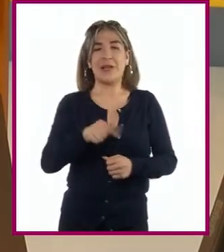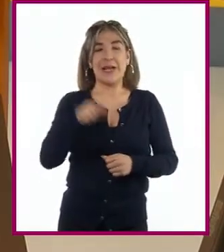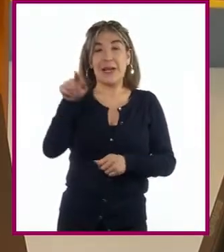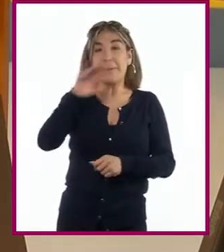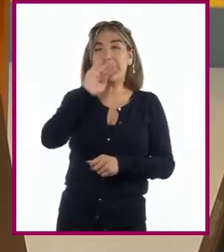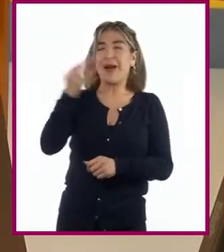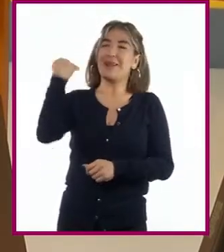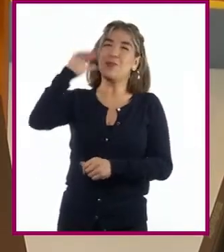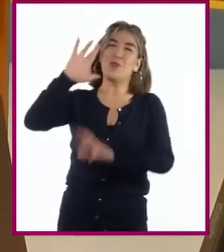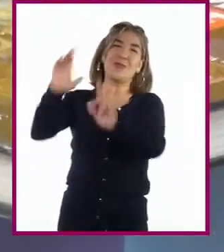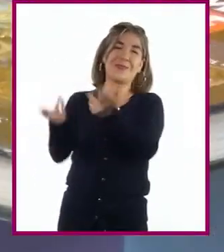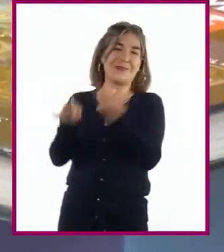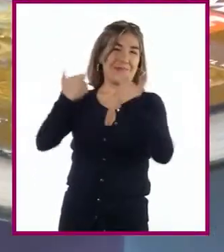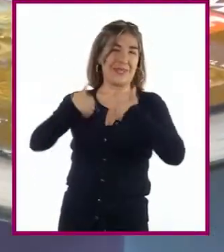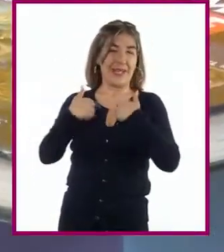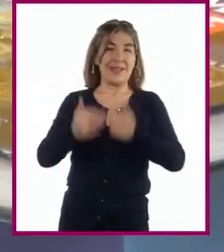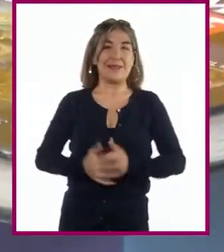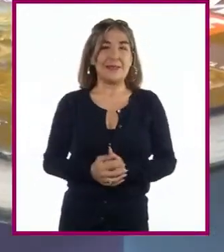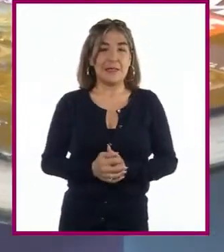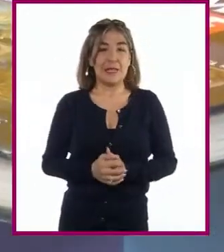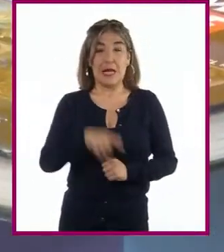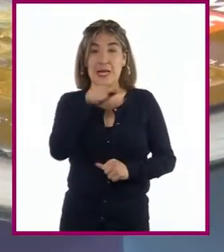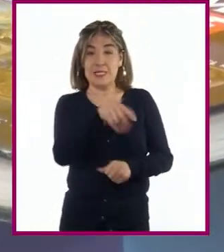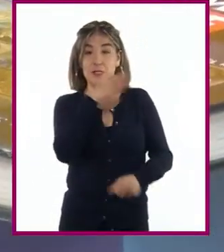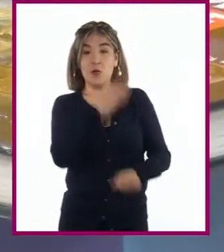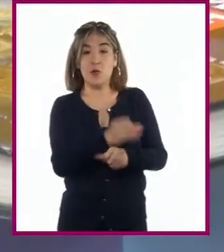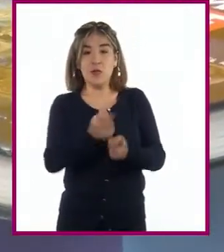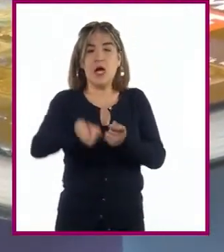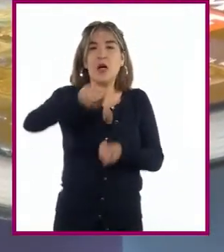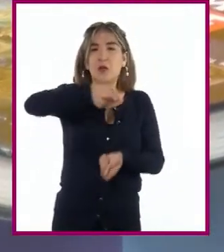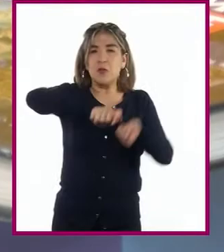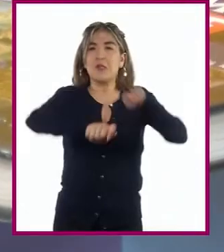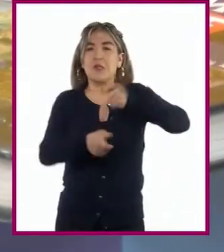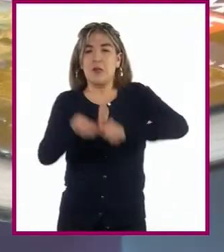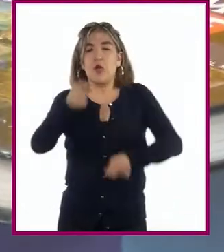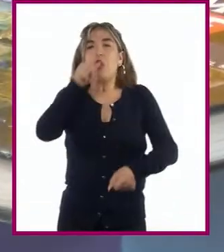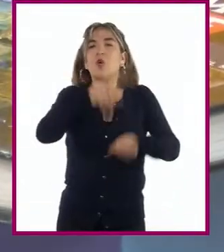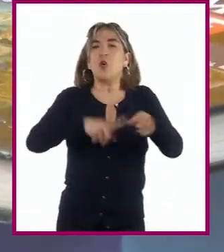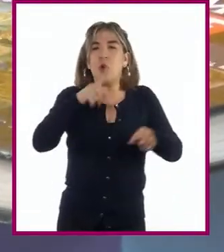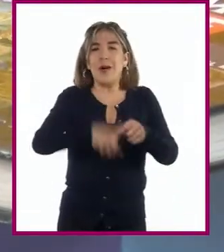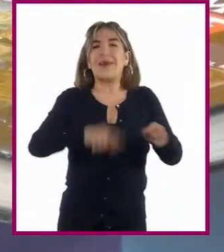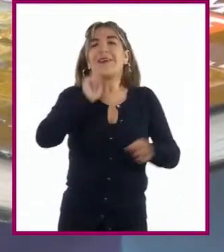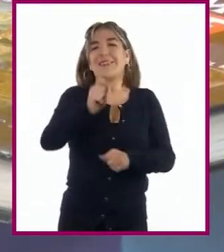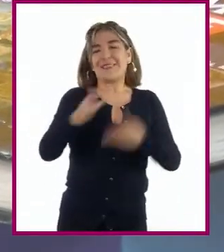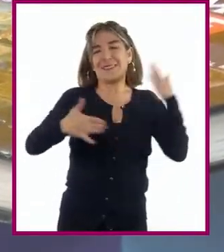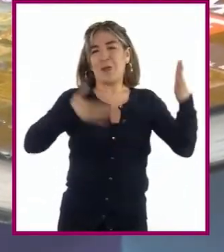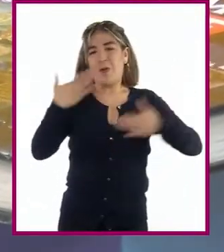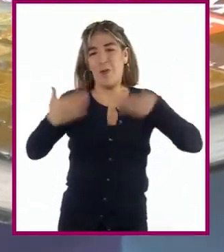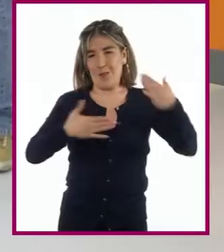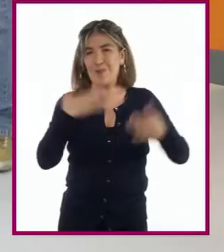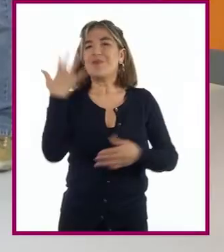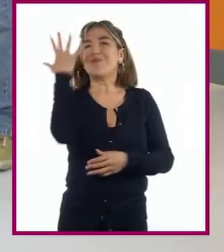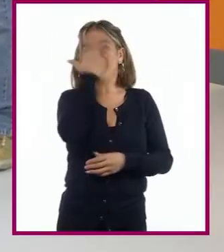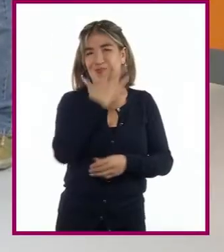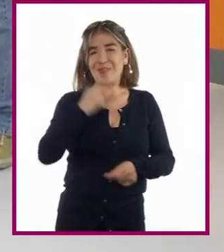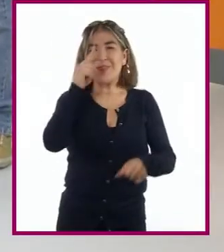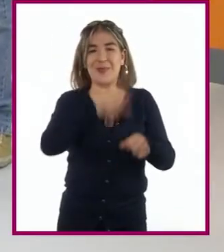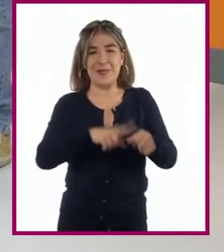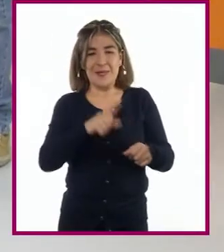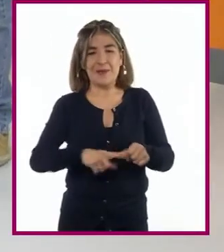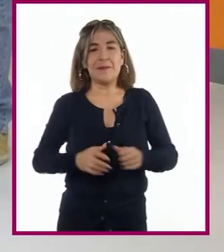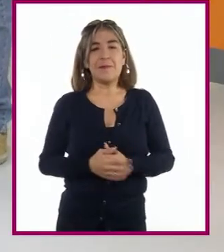con ayuda de estos listones y con los colores diversos, porque son como muy alegres también, voy a